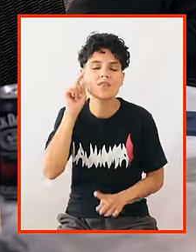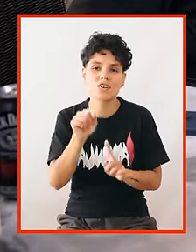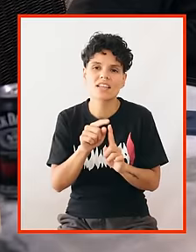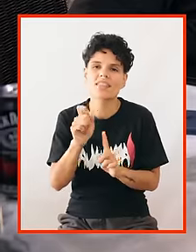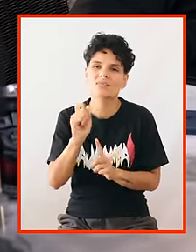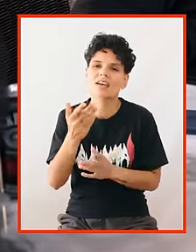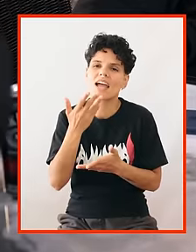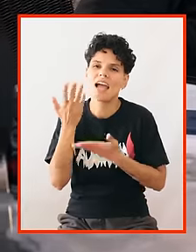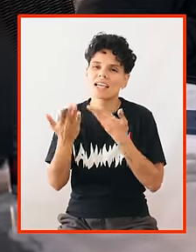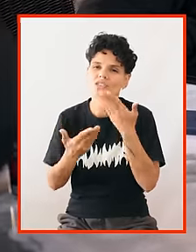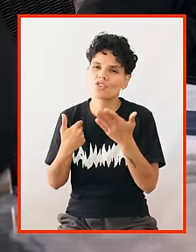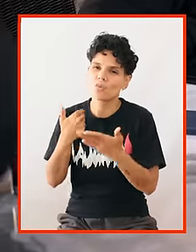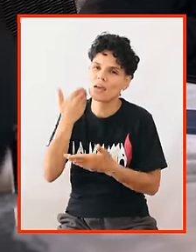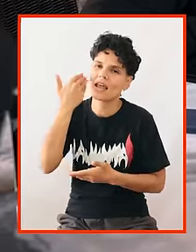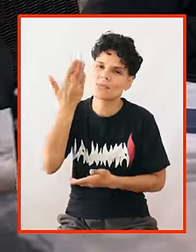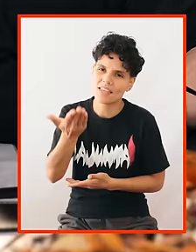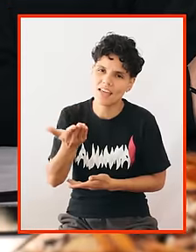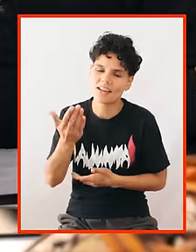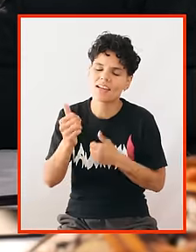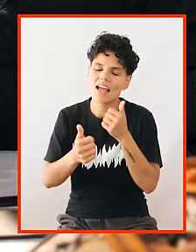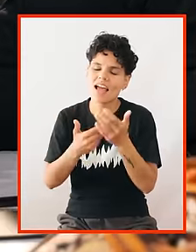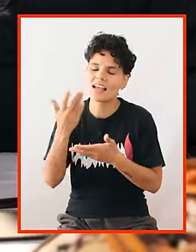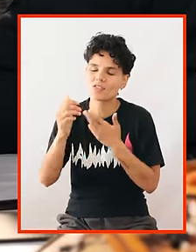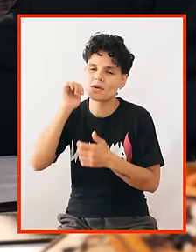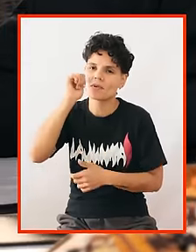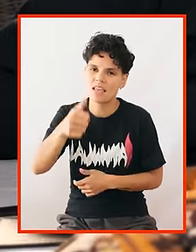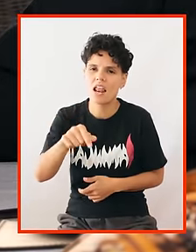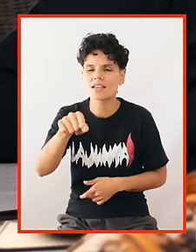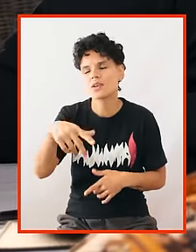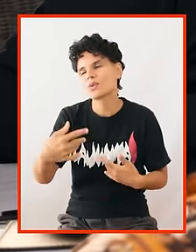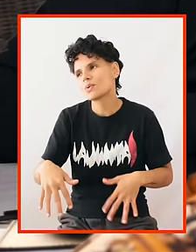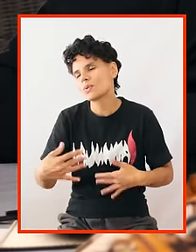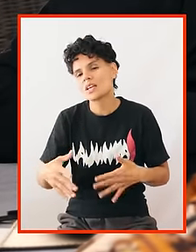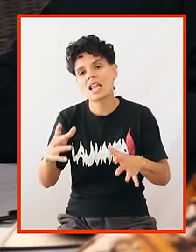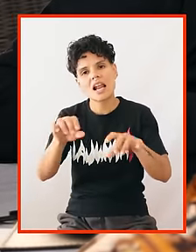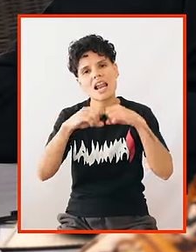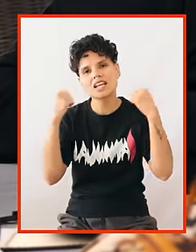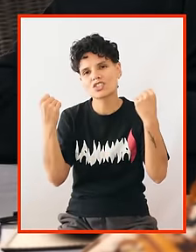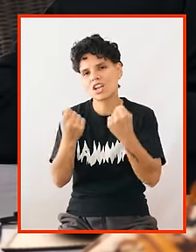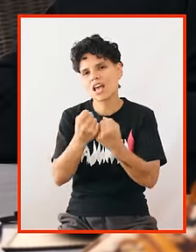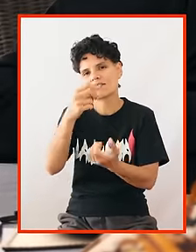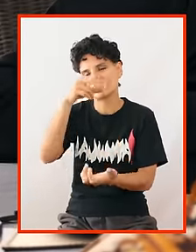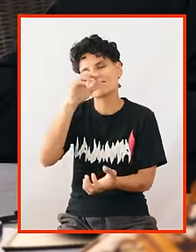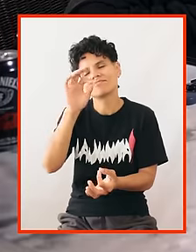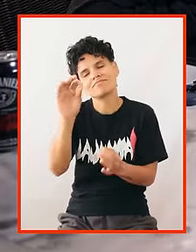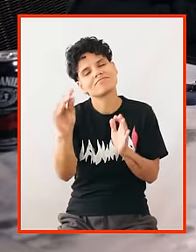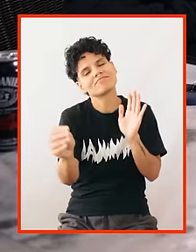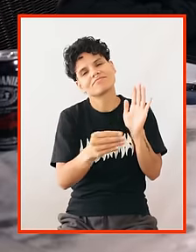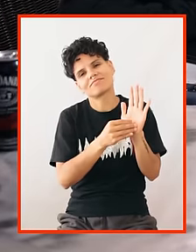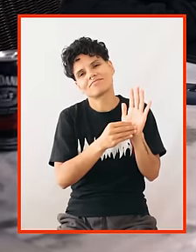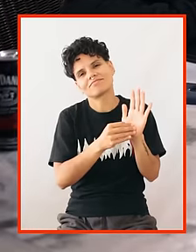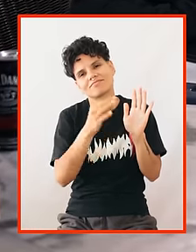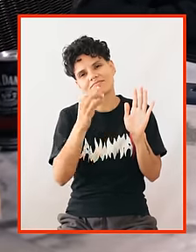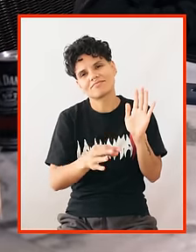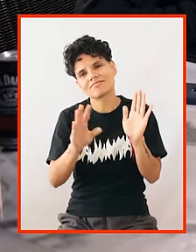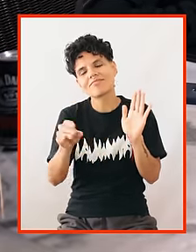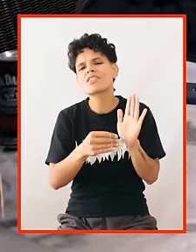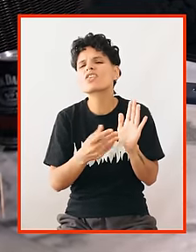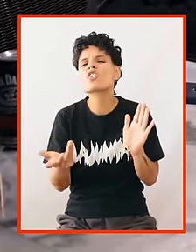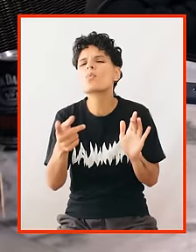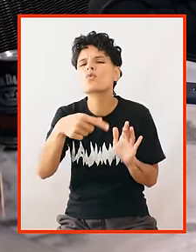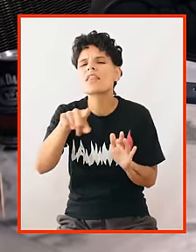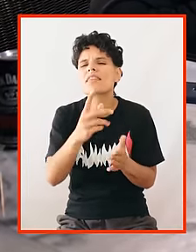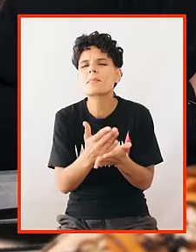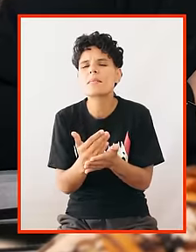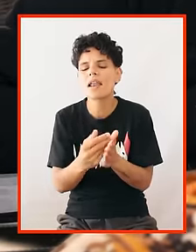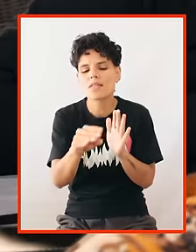mañana. ¿Y a ti? Canción para mañana. ¿Esa no falla en el Nacional? No. Canción para mañana. ¿Cómo se hace ese tracklist, weón, para el